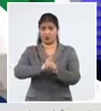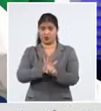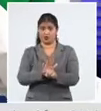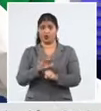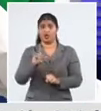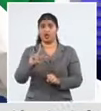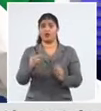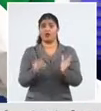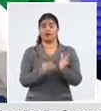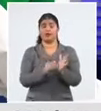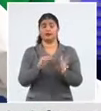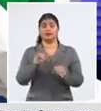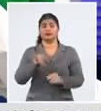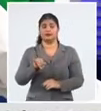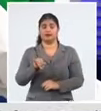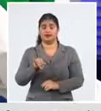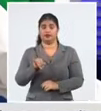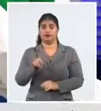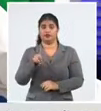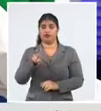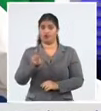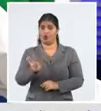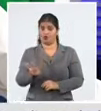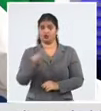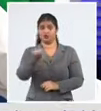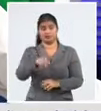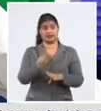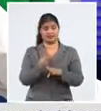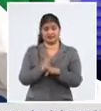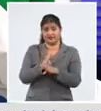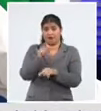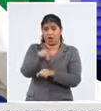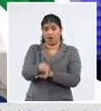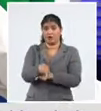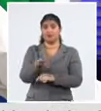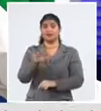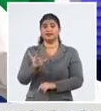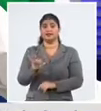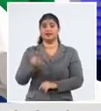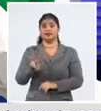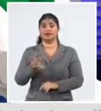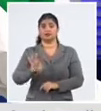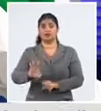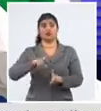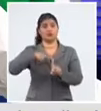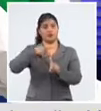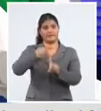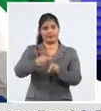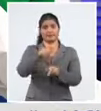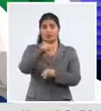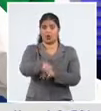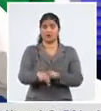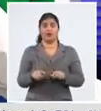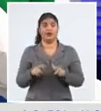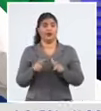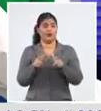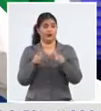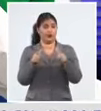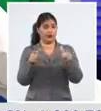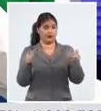9.698. Estamos hablando de 738 más que los que diagnosticamos la jornada